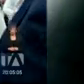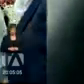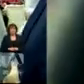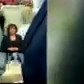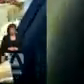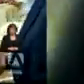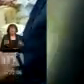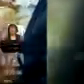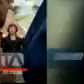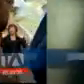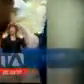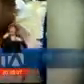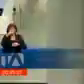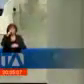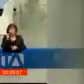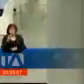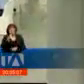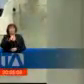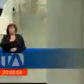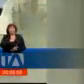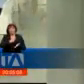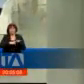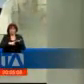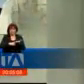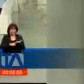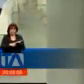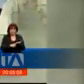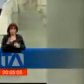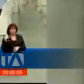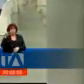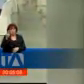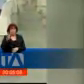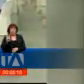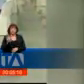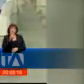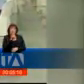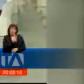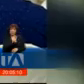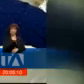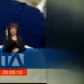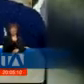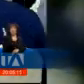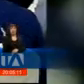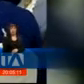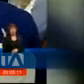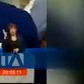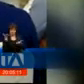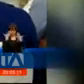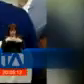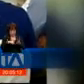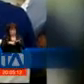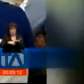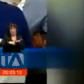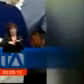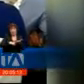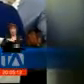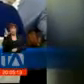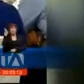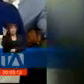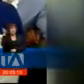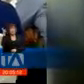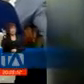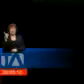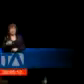En Guayaquil, Nebot tuvo su propia reunión. Más de 52 alcaldes electos se reunieron con el también líder del Partido